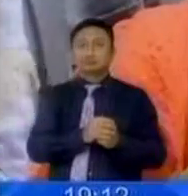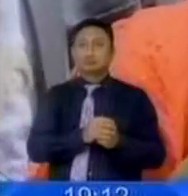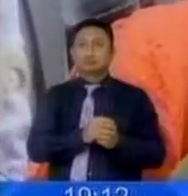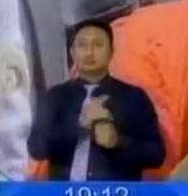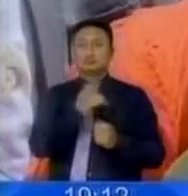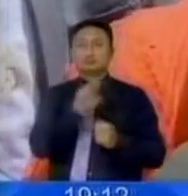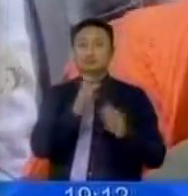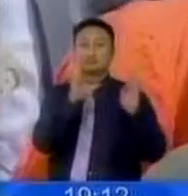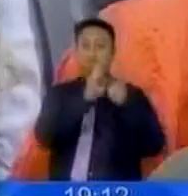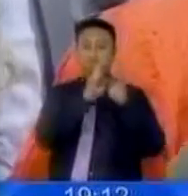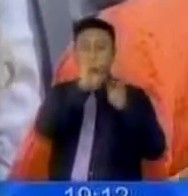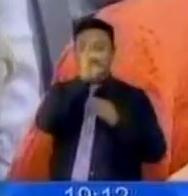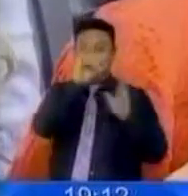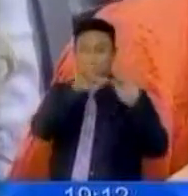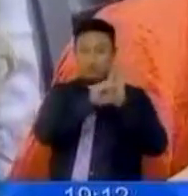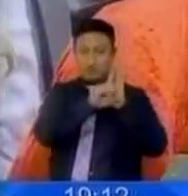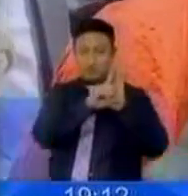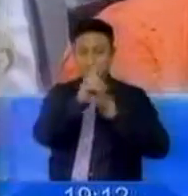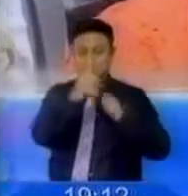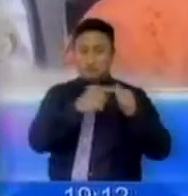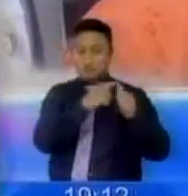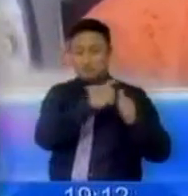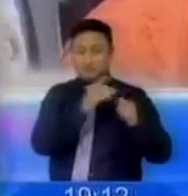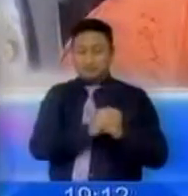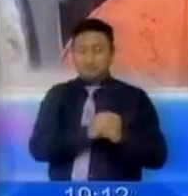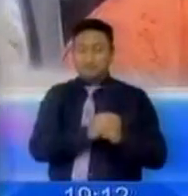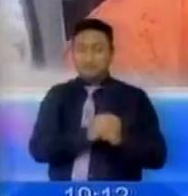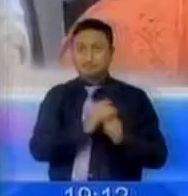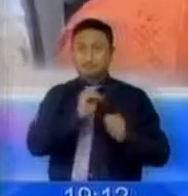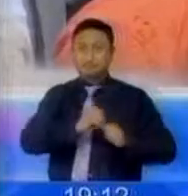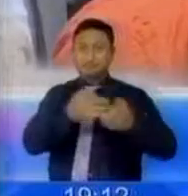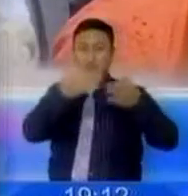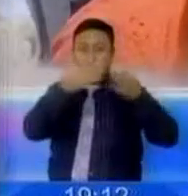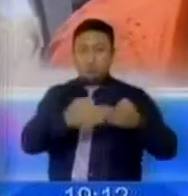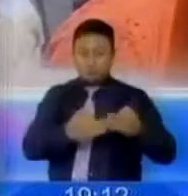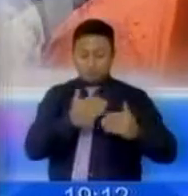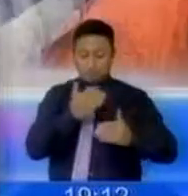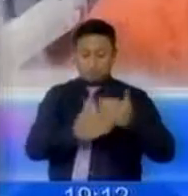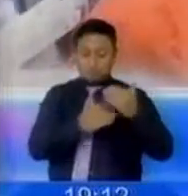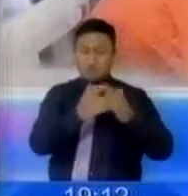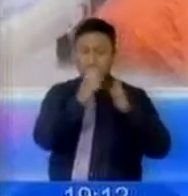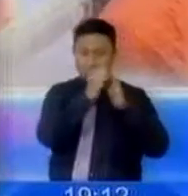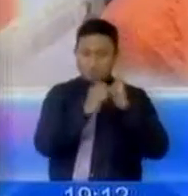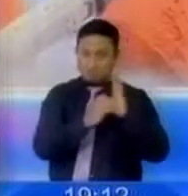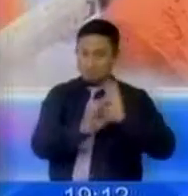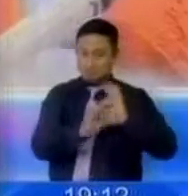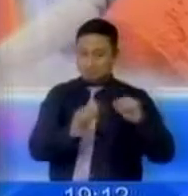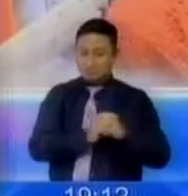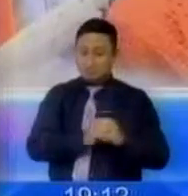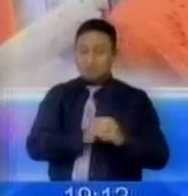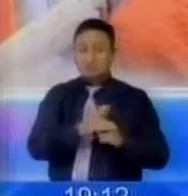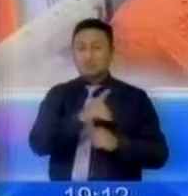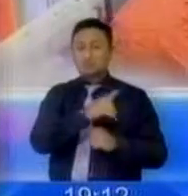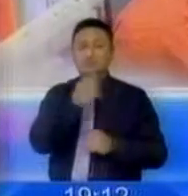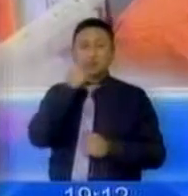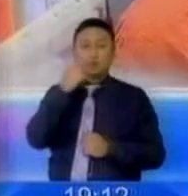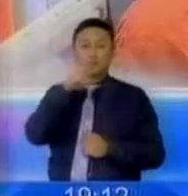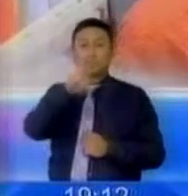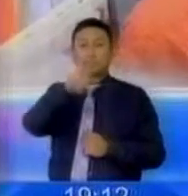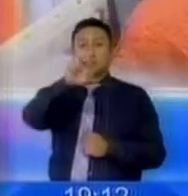Congreso ilegal. Primero, que no se cumplieron con las formalidades del estatuto. El señor Verde Soto no